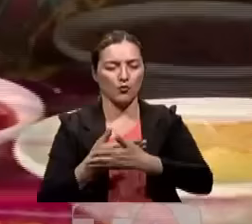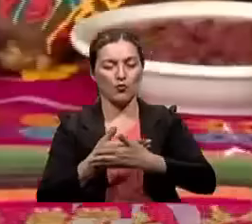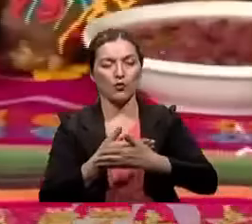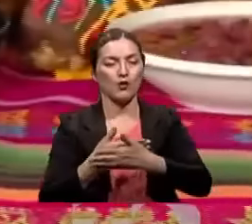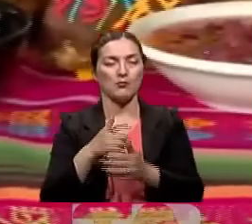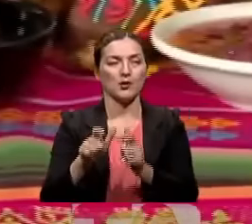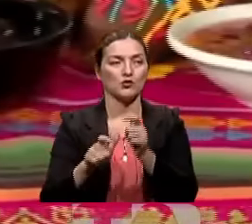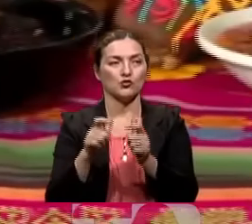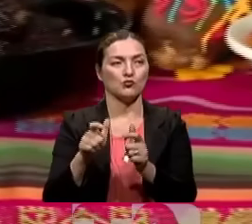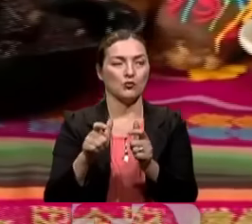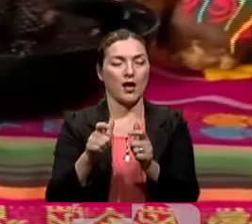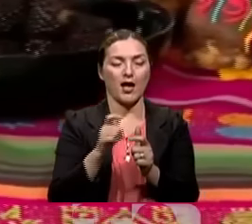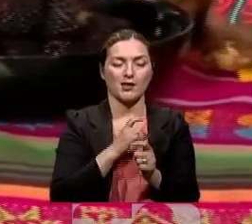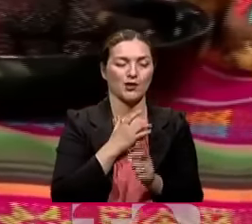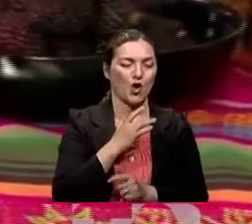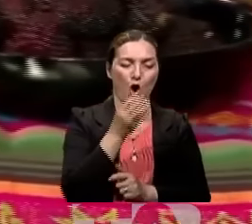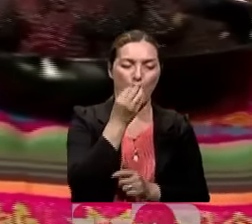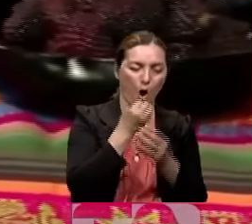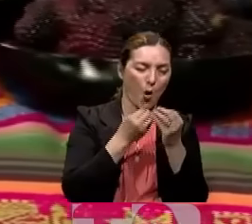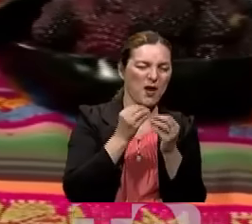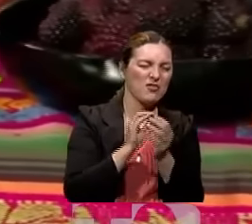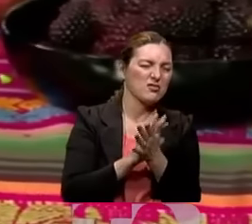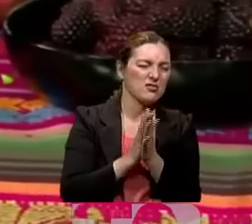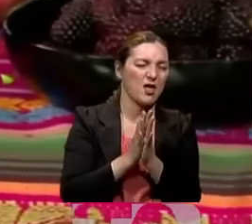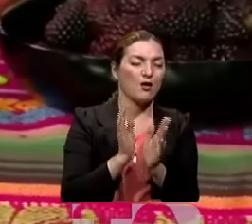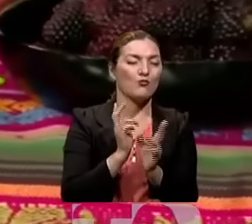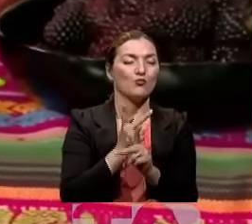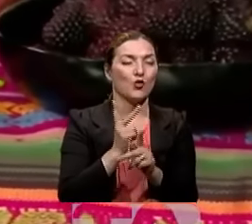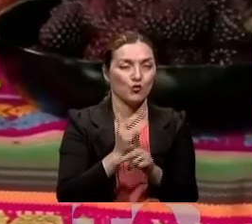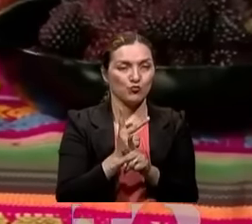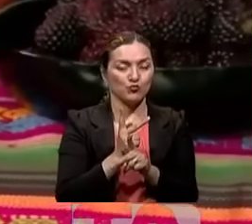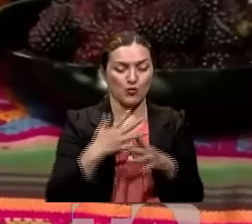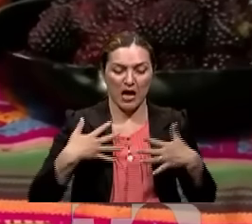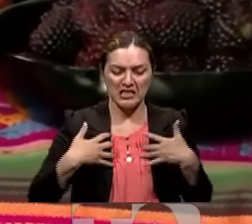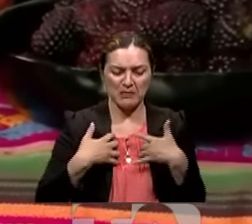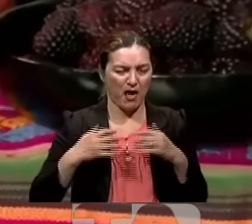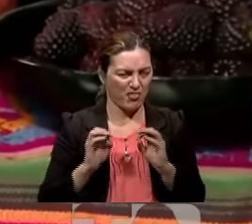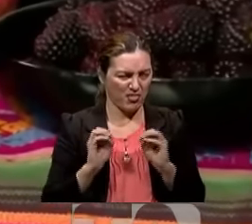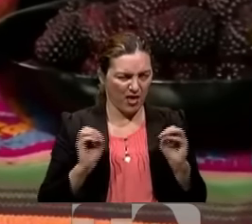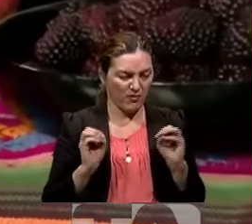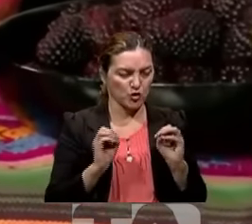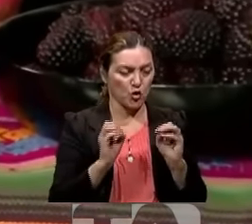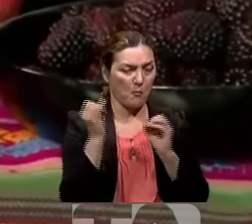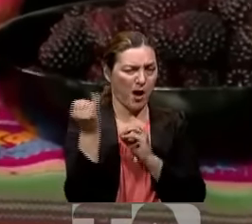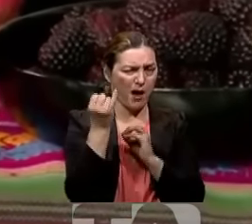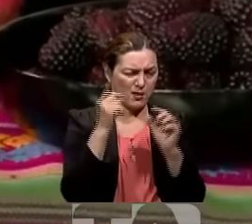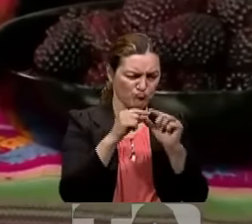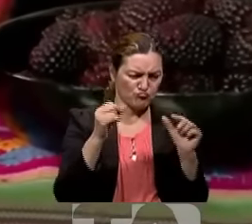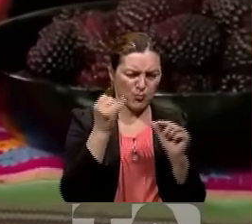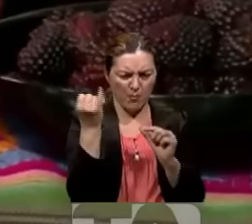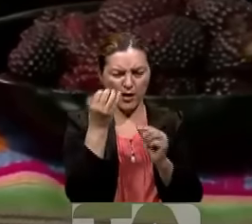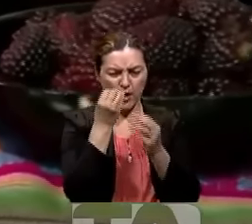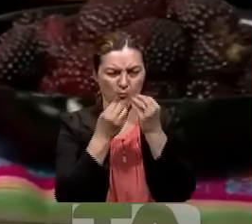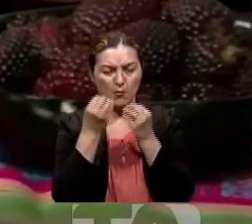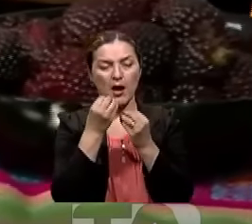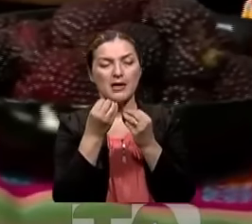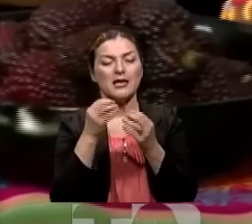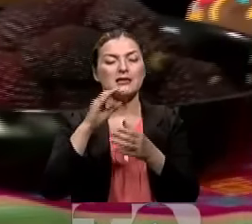las personas que no consumen ningún producto animal. Entonces, obviamente, hemos desarrollado lo que es con un relleno de